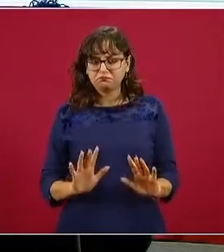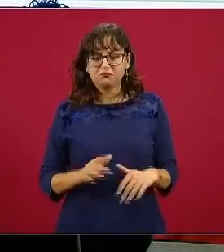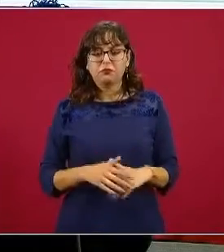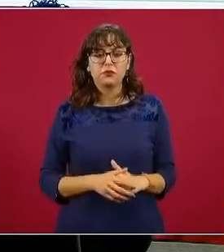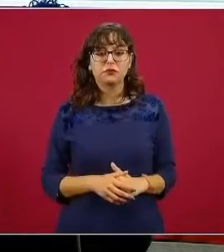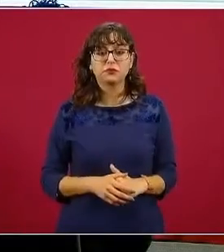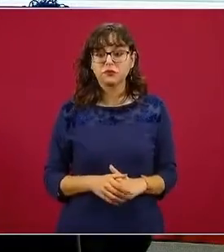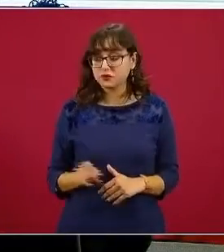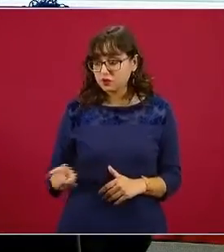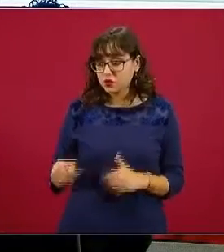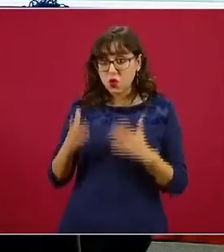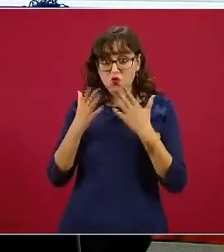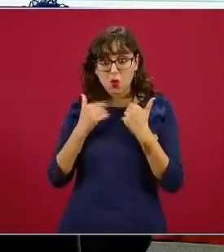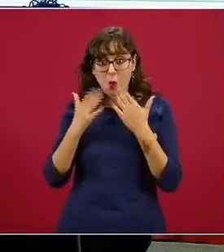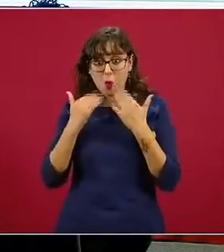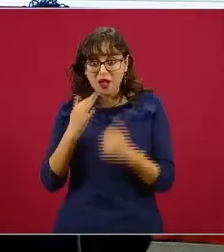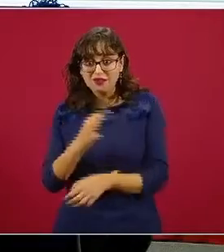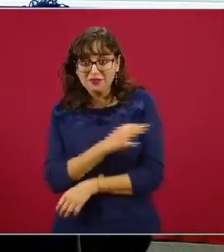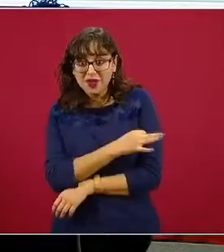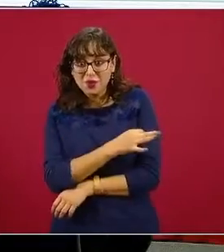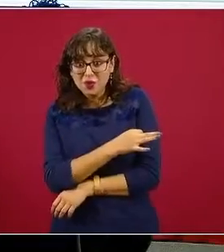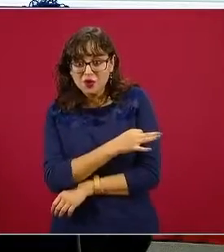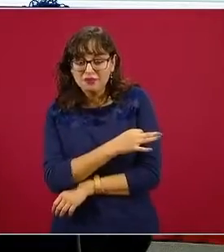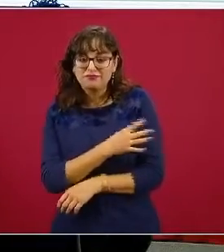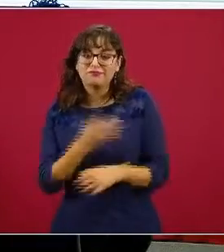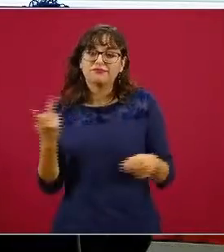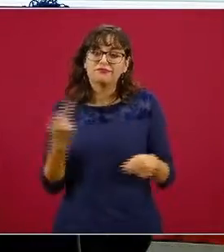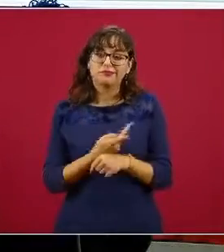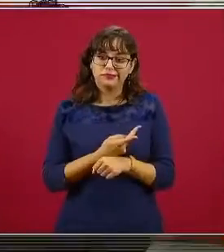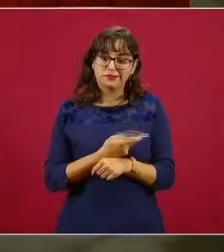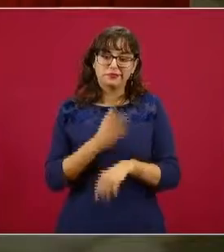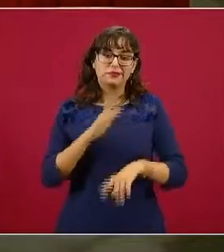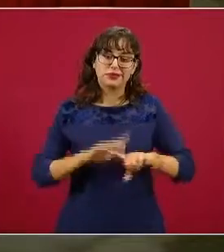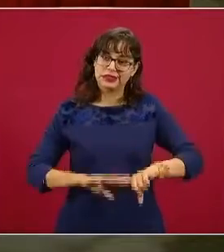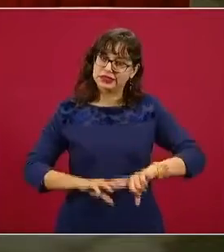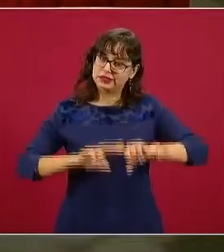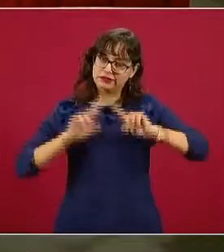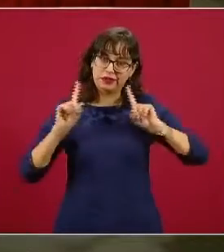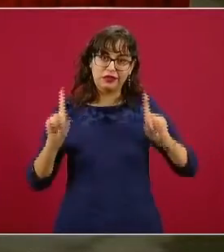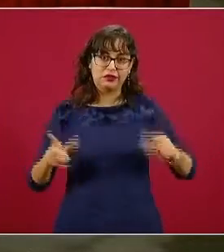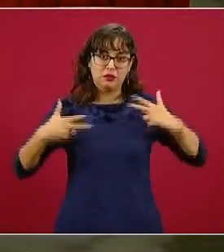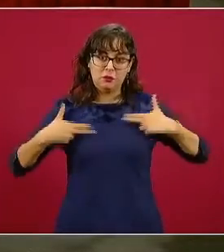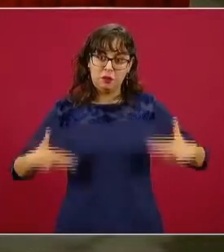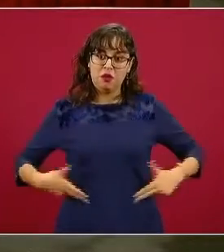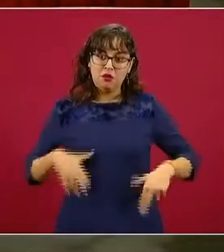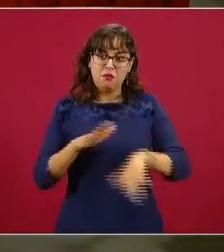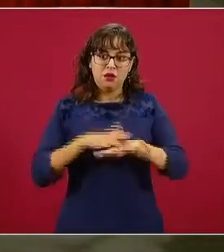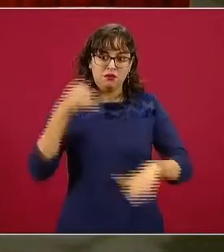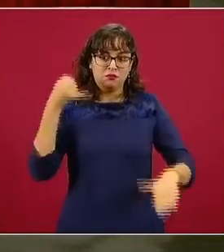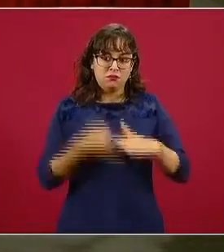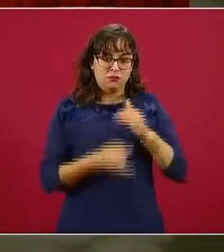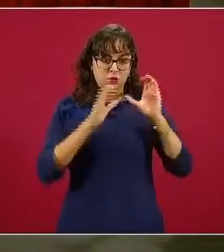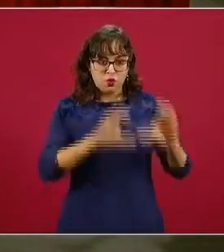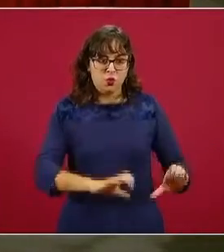Estado. Ahora, si no hay evidencia de la vacunación, la vigilancia es muy diferente. Entonces, por eso es muy importante que